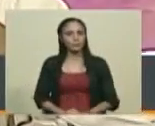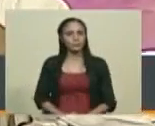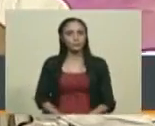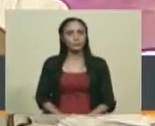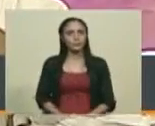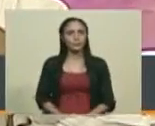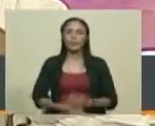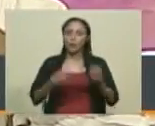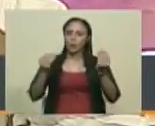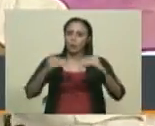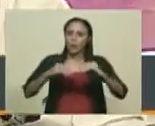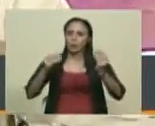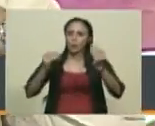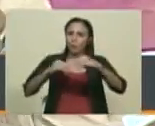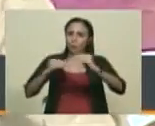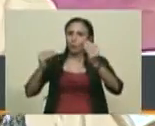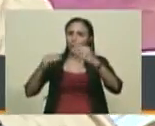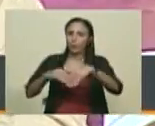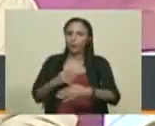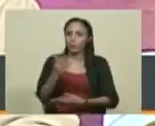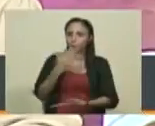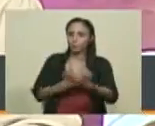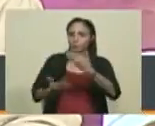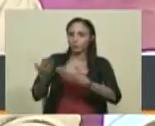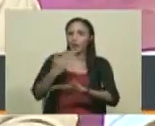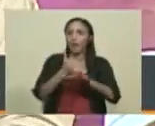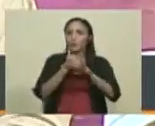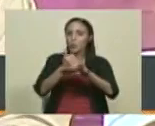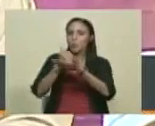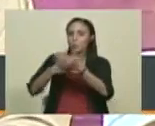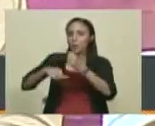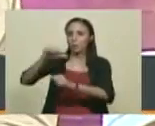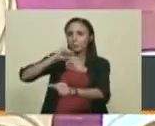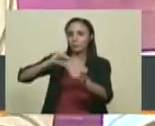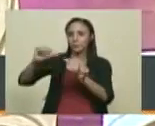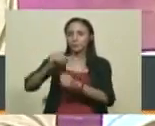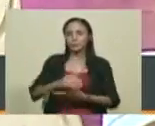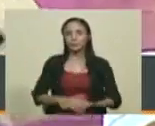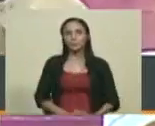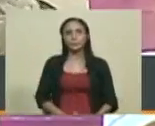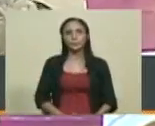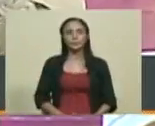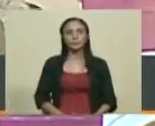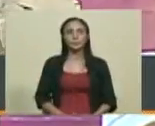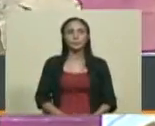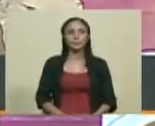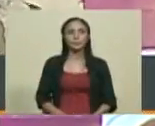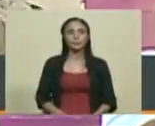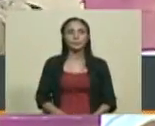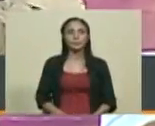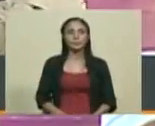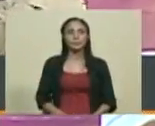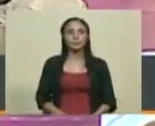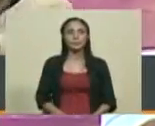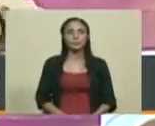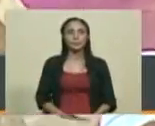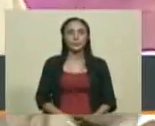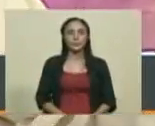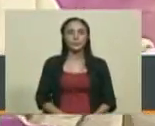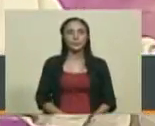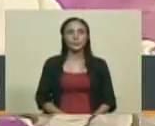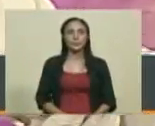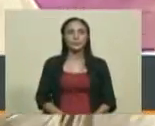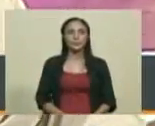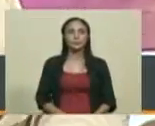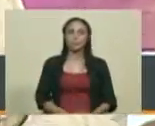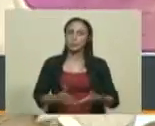negocios de beneficio mutuo, de ganancias compartidas y de respeto. Por eso